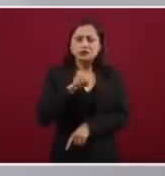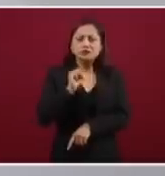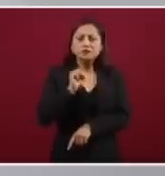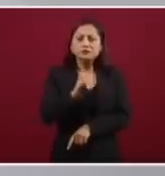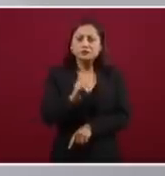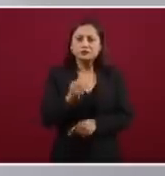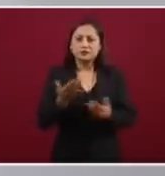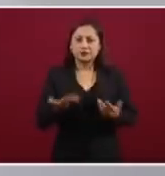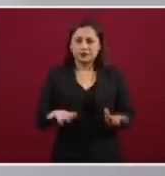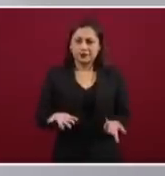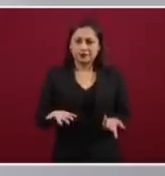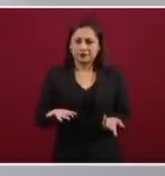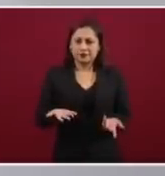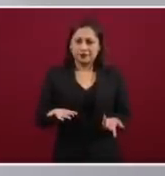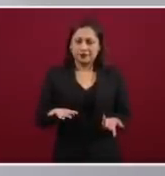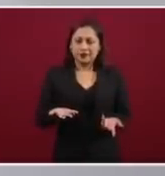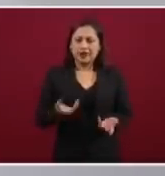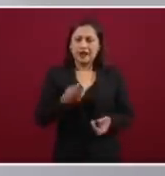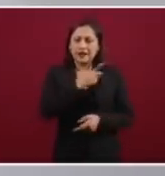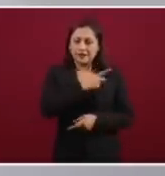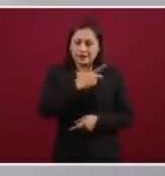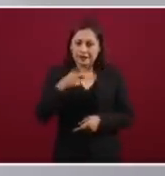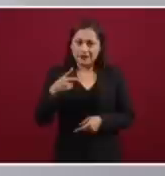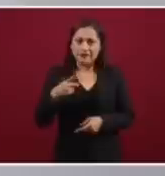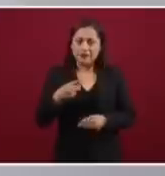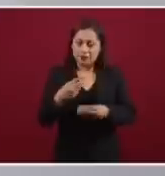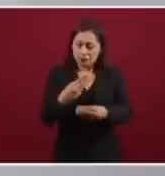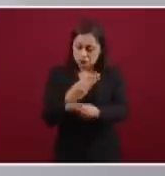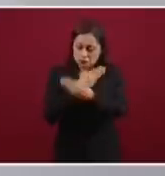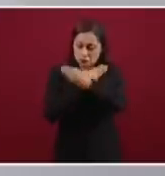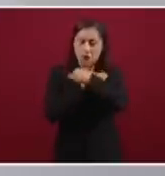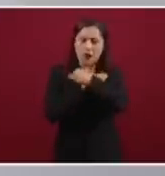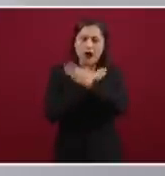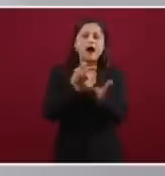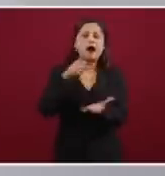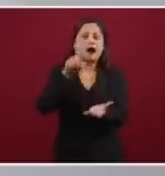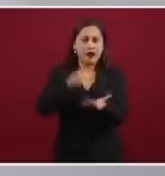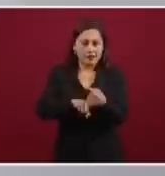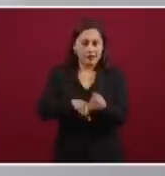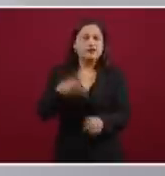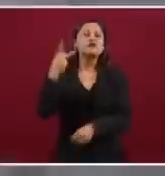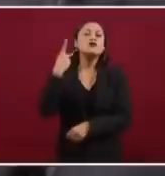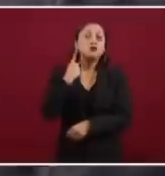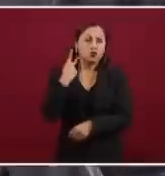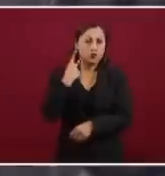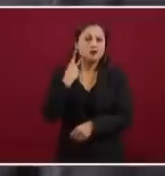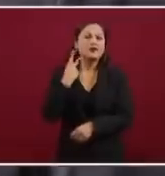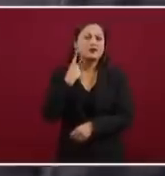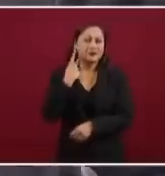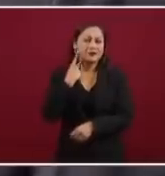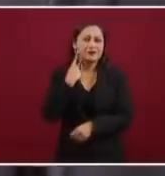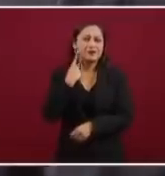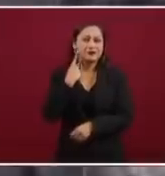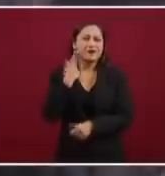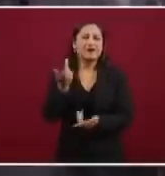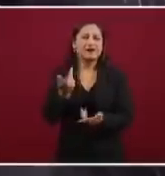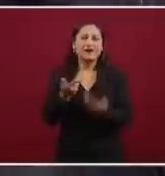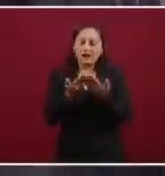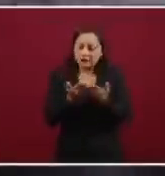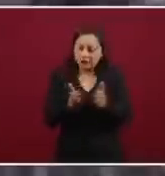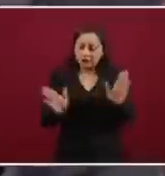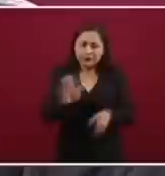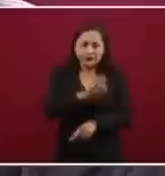Y hay que moralizar la vida pública y fortalecer valores culturales,